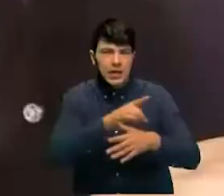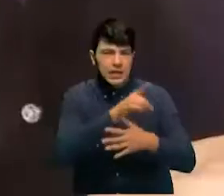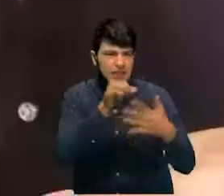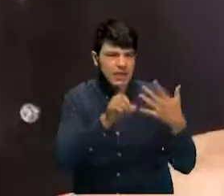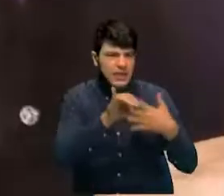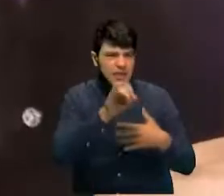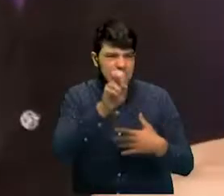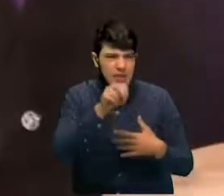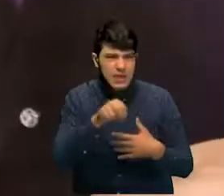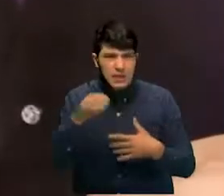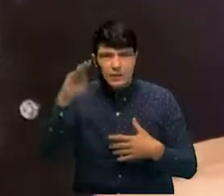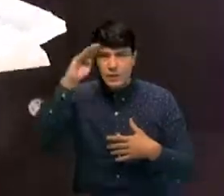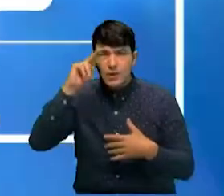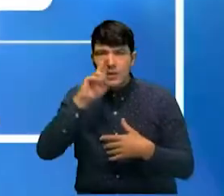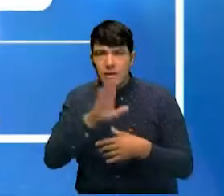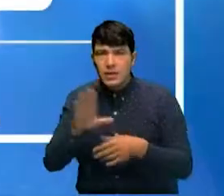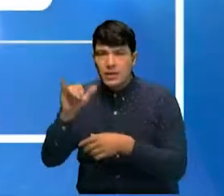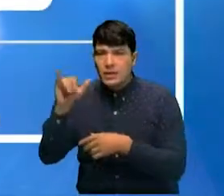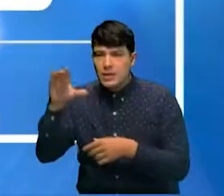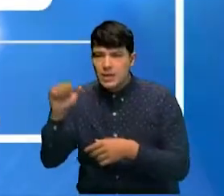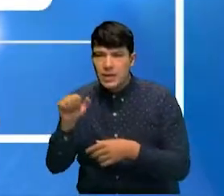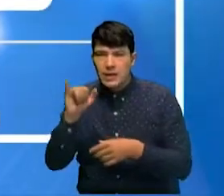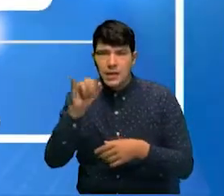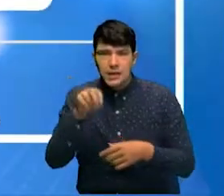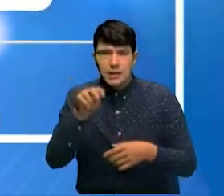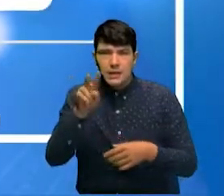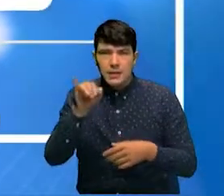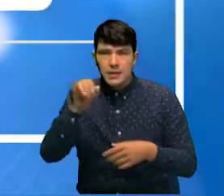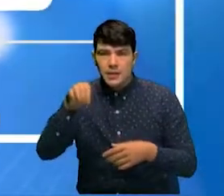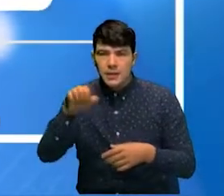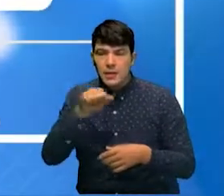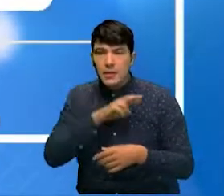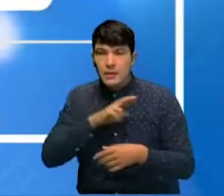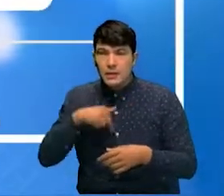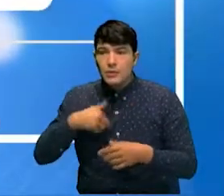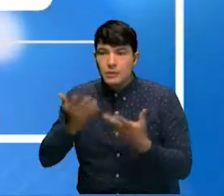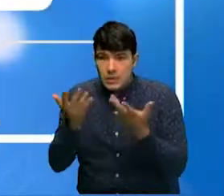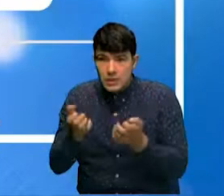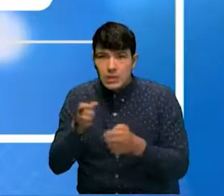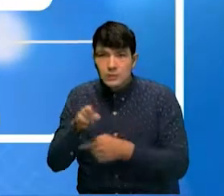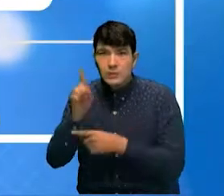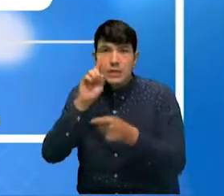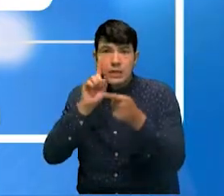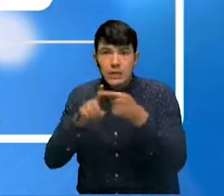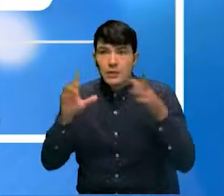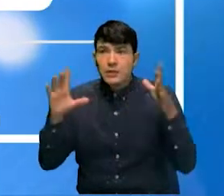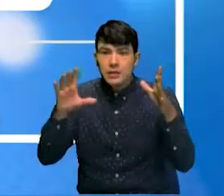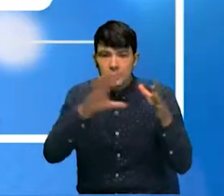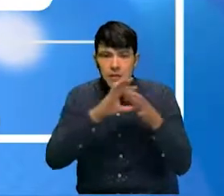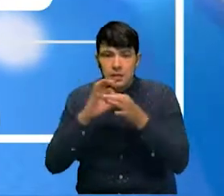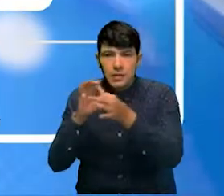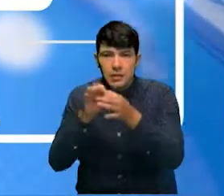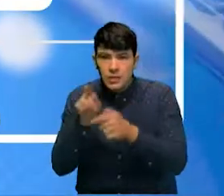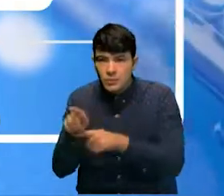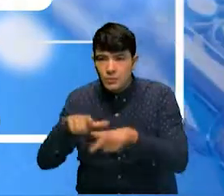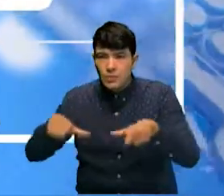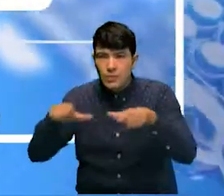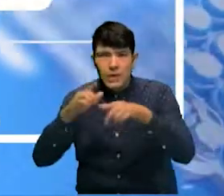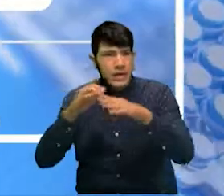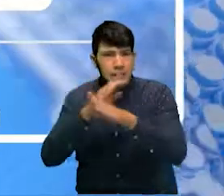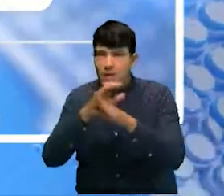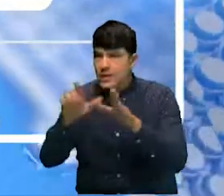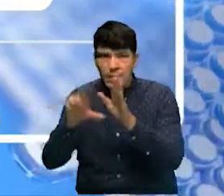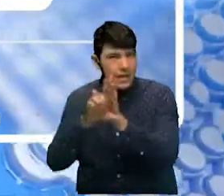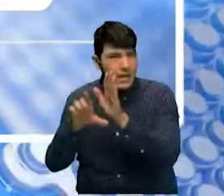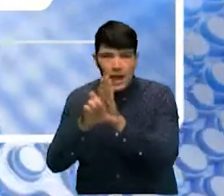la policía, el ICA, el INVIMA, y eso es lo que queremos precisamente, buscar que estos pasos de frontera, estos pasos